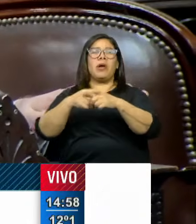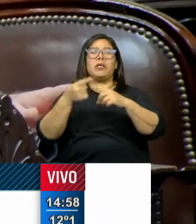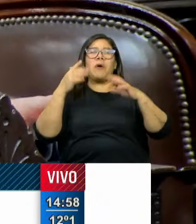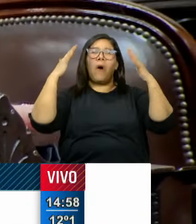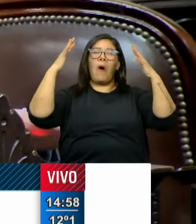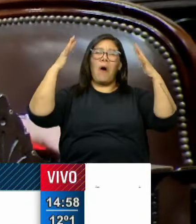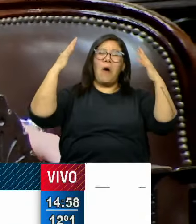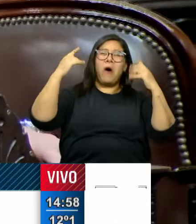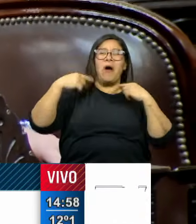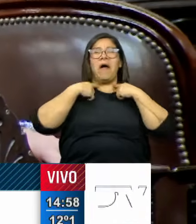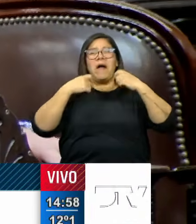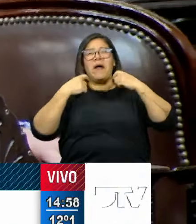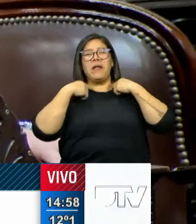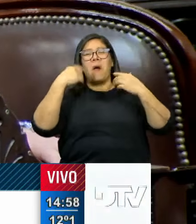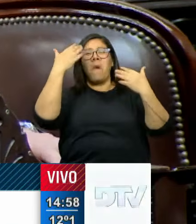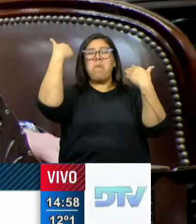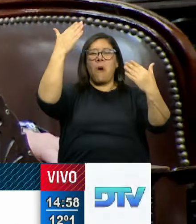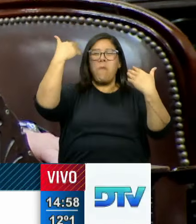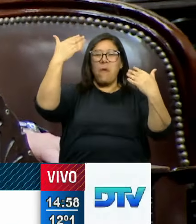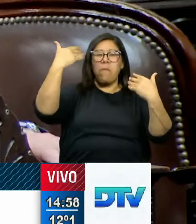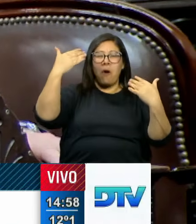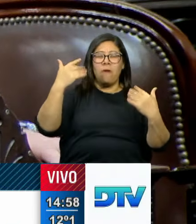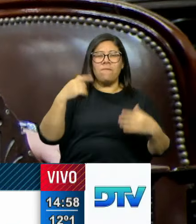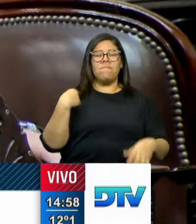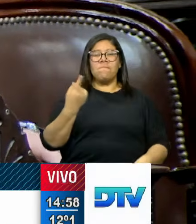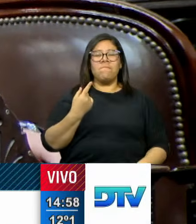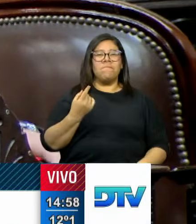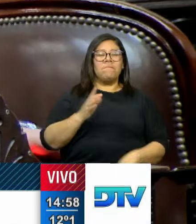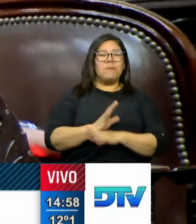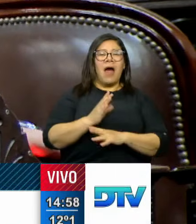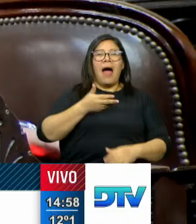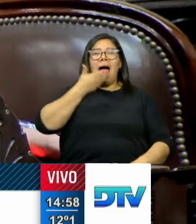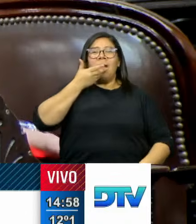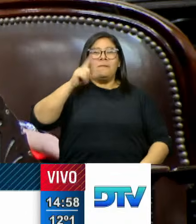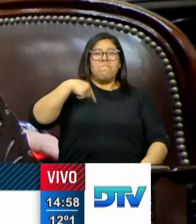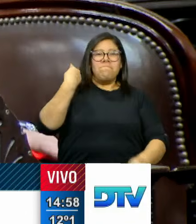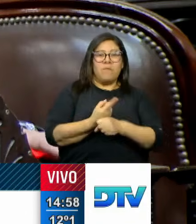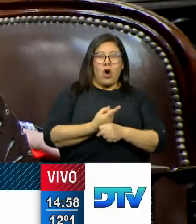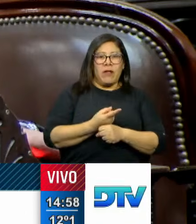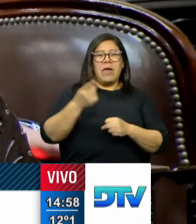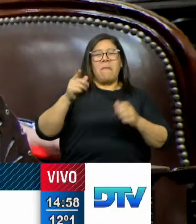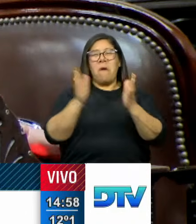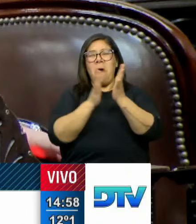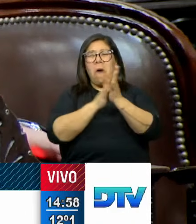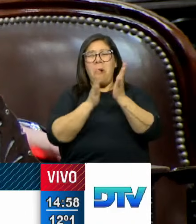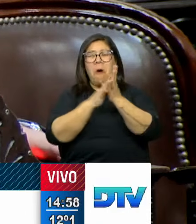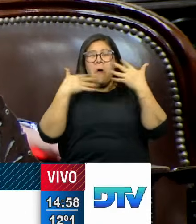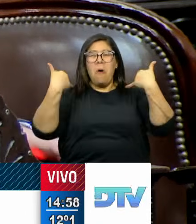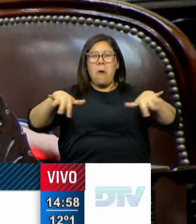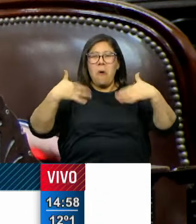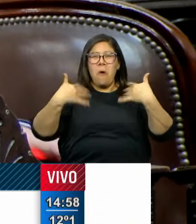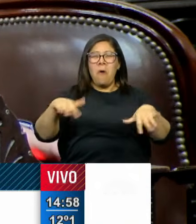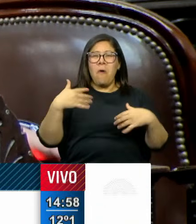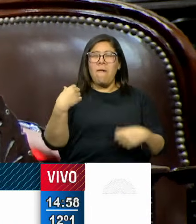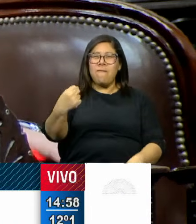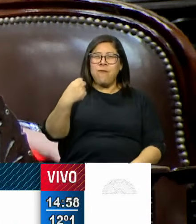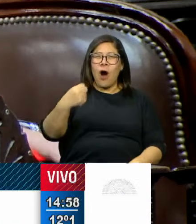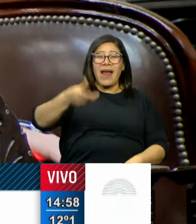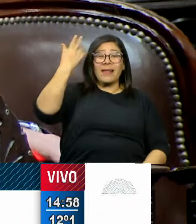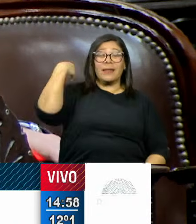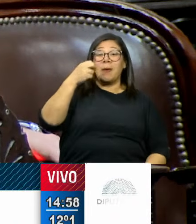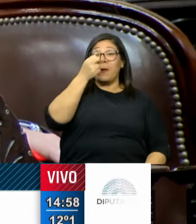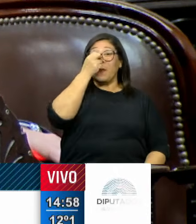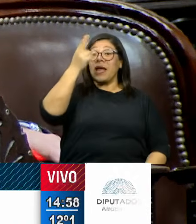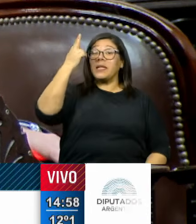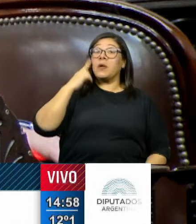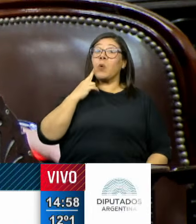ensordecedor, porque atronaban, les quedaron las palmas calentitas el 29 de